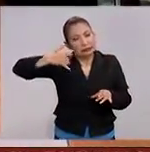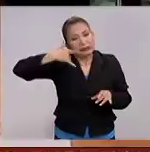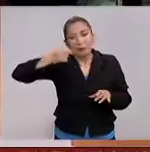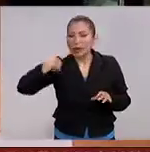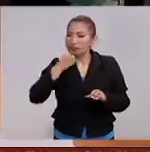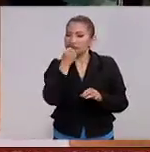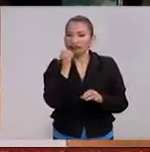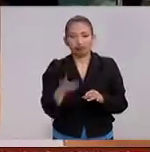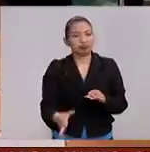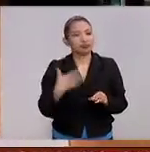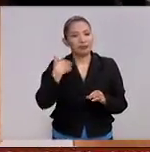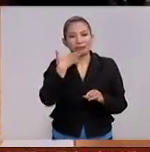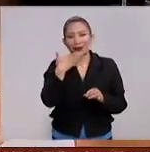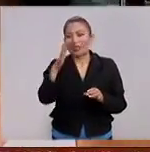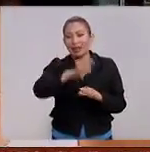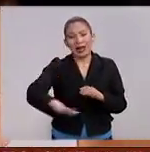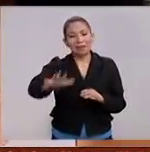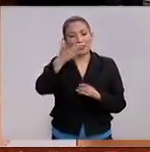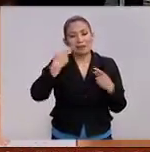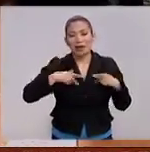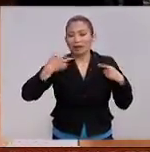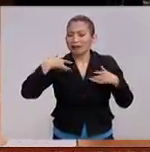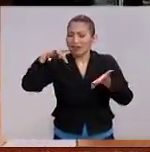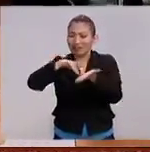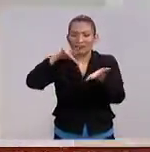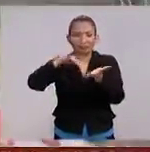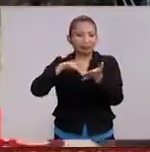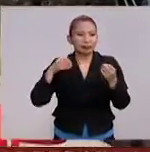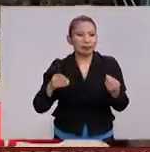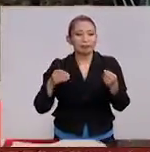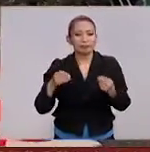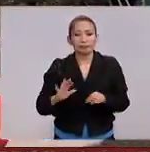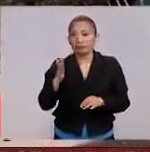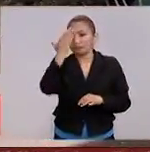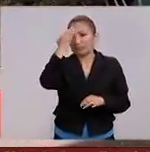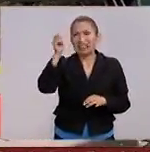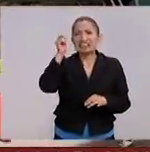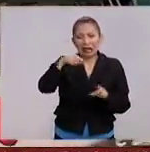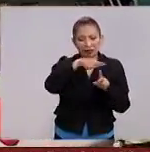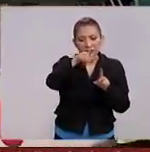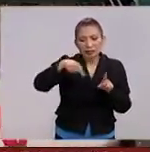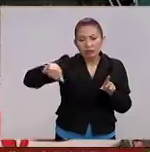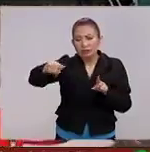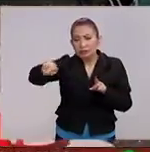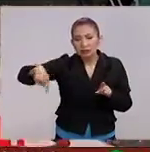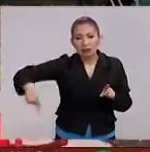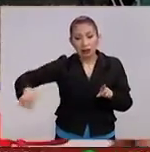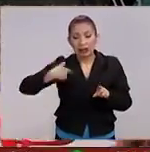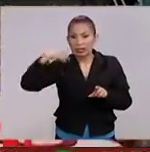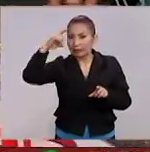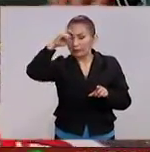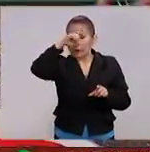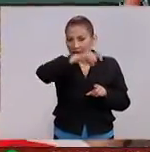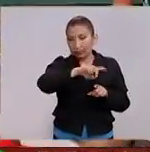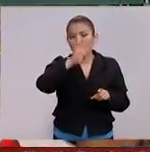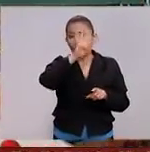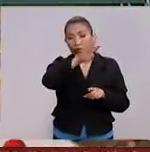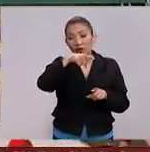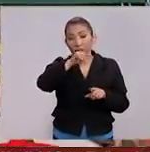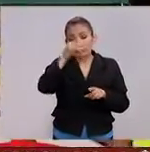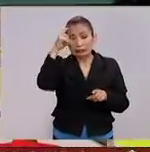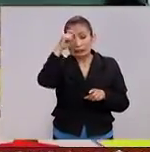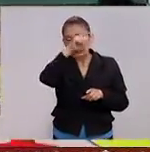padres muy muy buena y el ambiente la gente apoya bastante no conoció el circuito fue muy difícil los primeros cuatro kilómetros